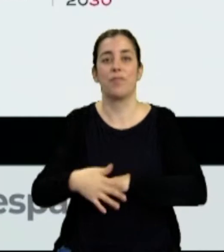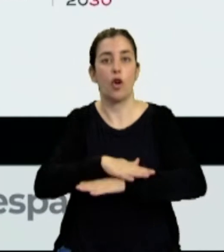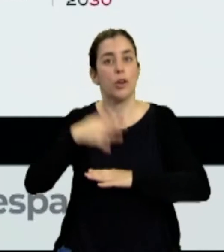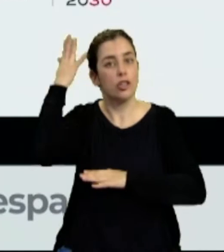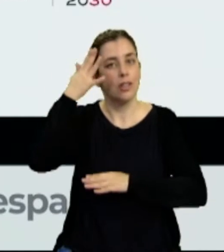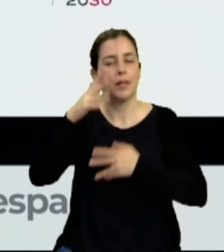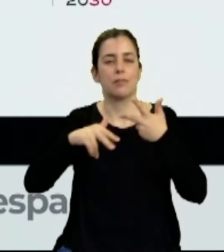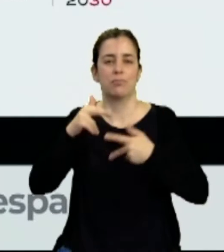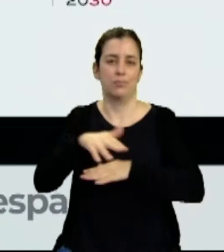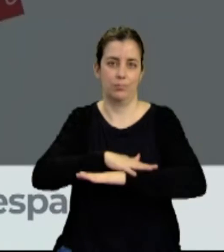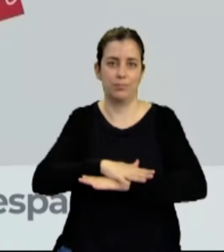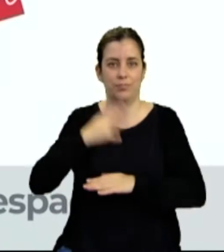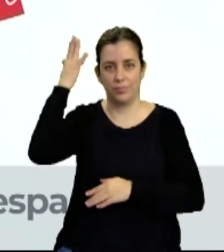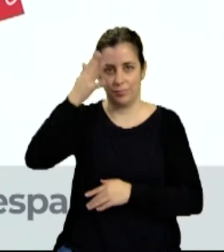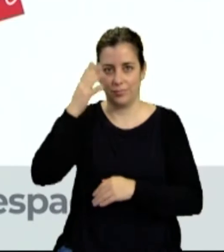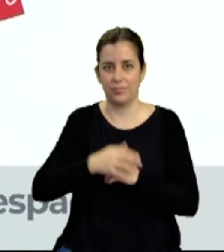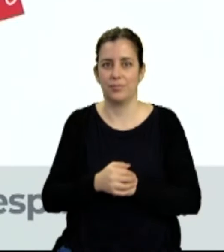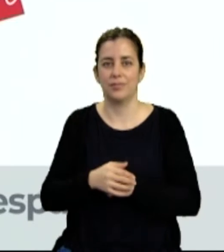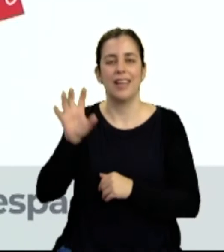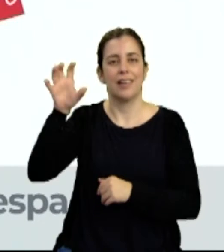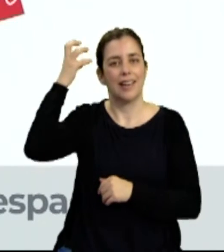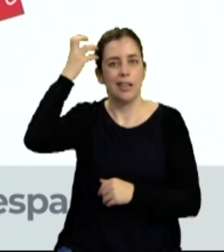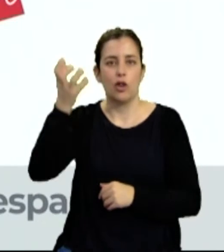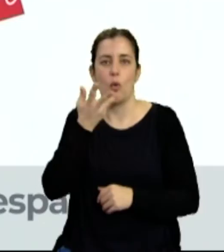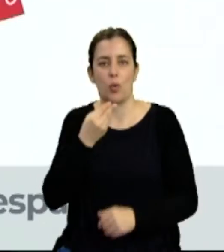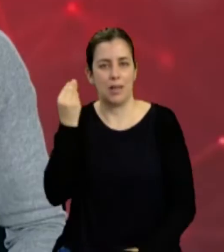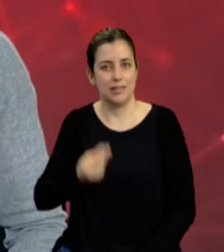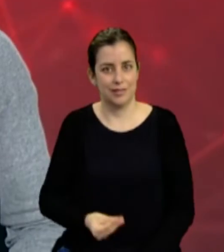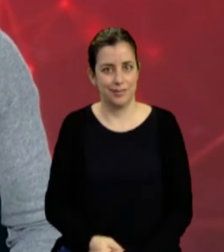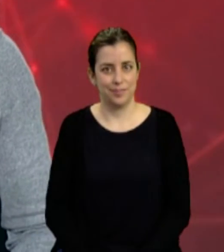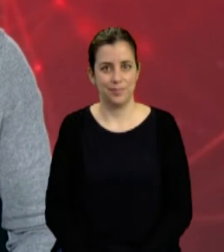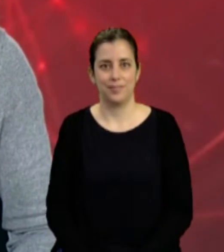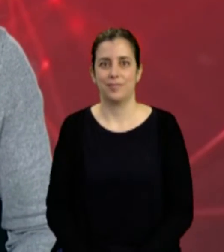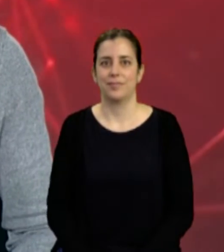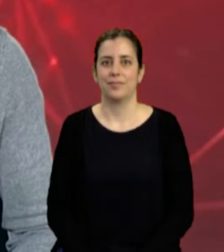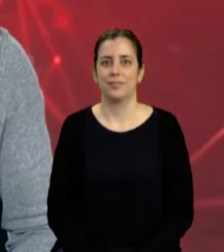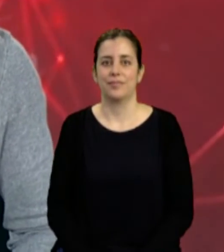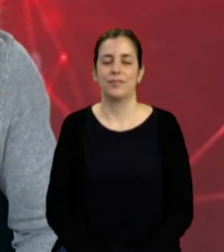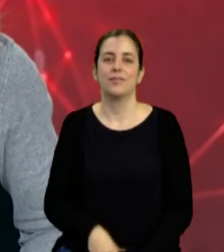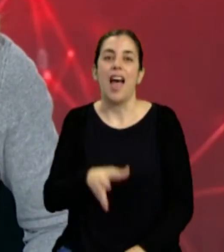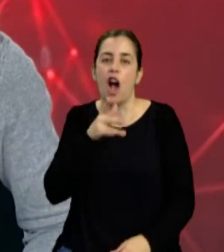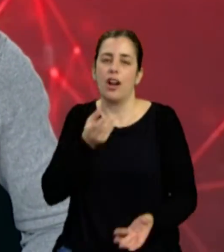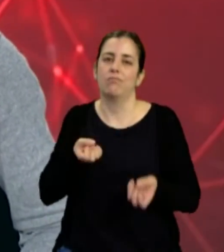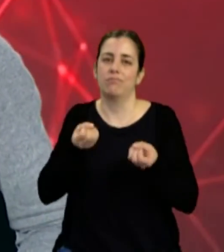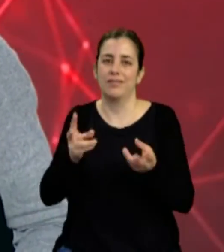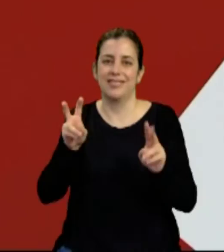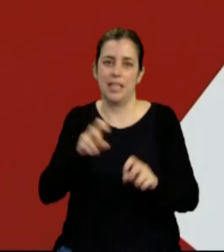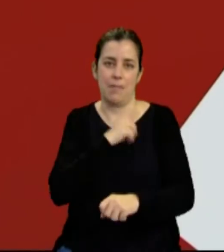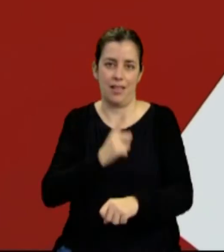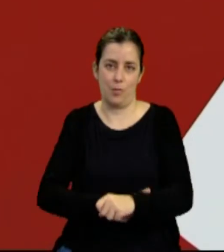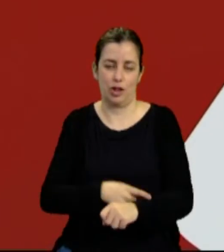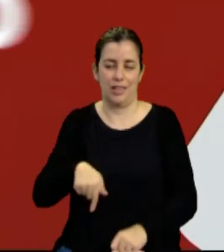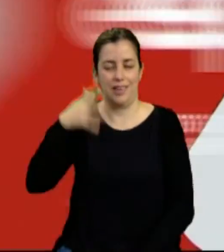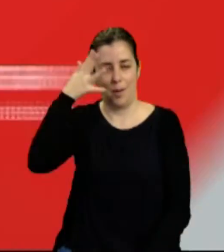Navarra. Nafarroako Gobernua. Reino Gourmet. Vamos ya con la información del deporte navarro.